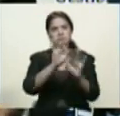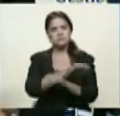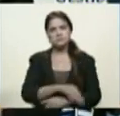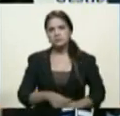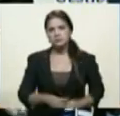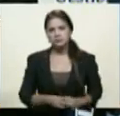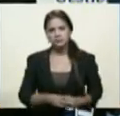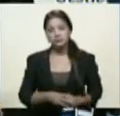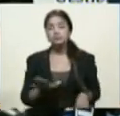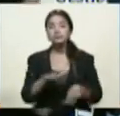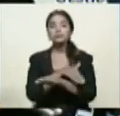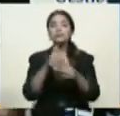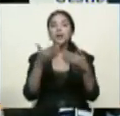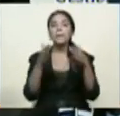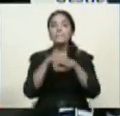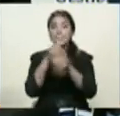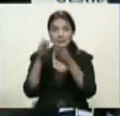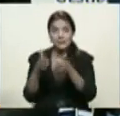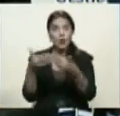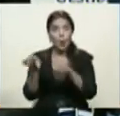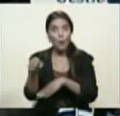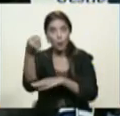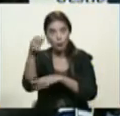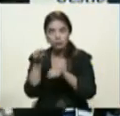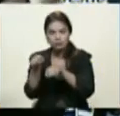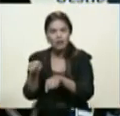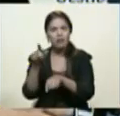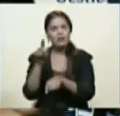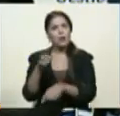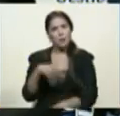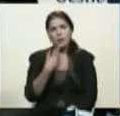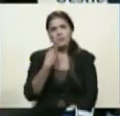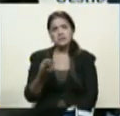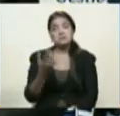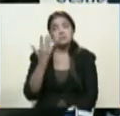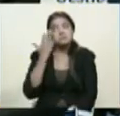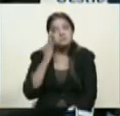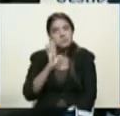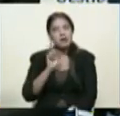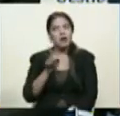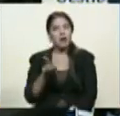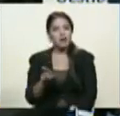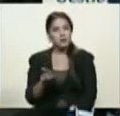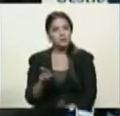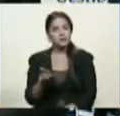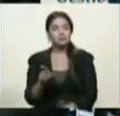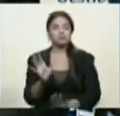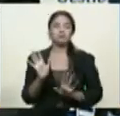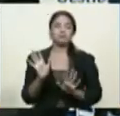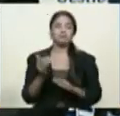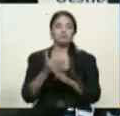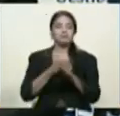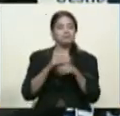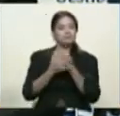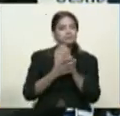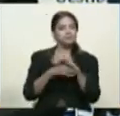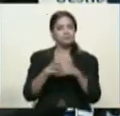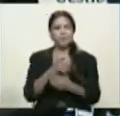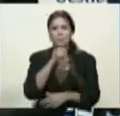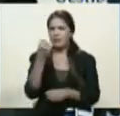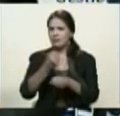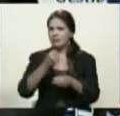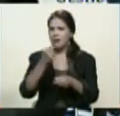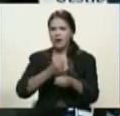así del ministerio público y yo pudiera que decir se presume actuó con una premeditada negligencia